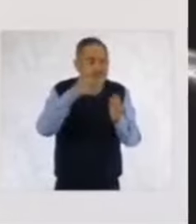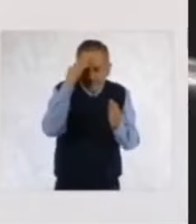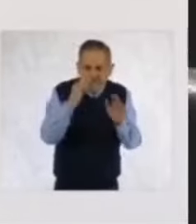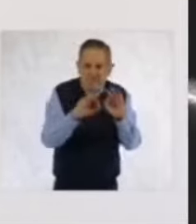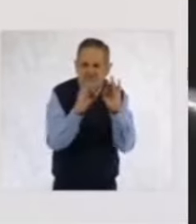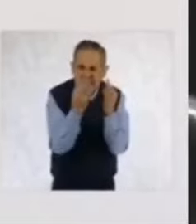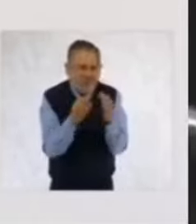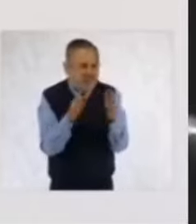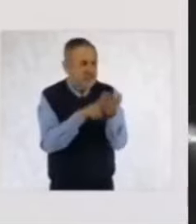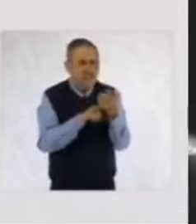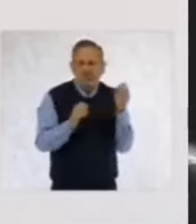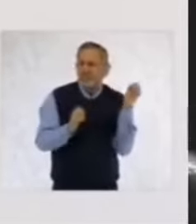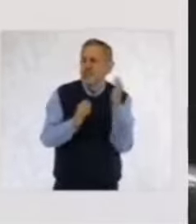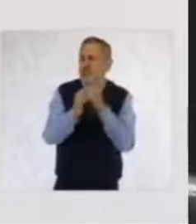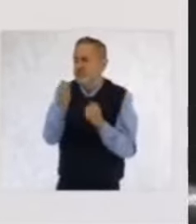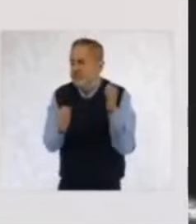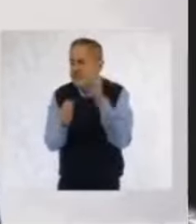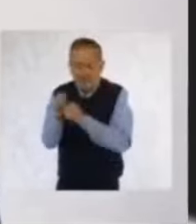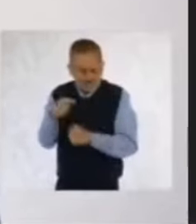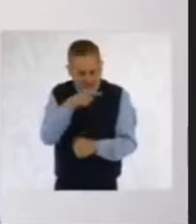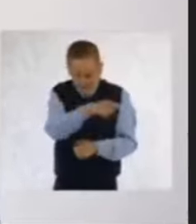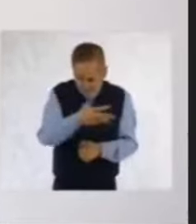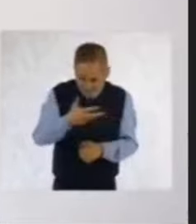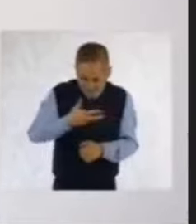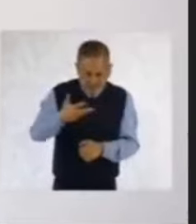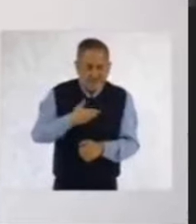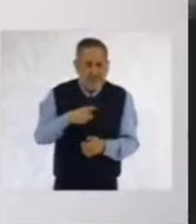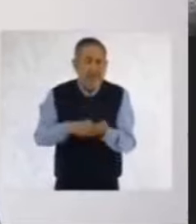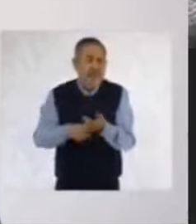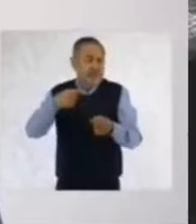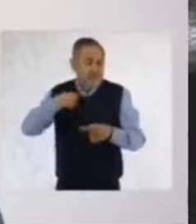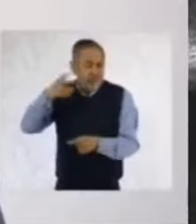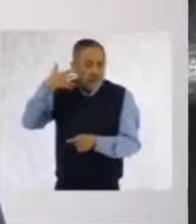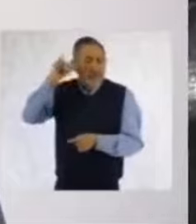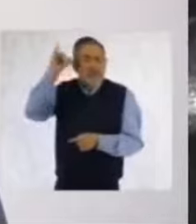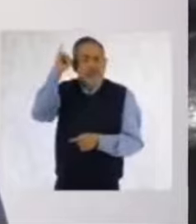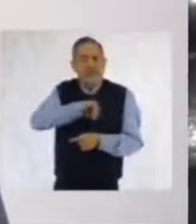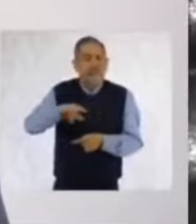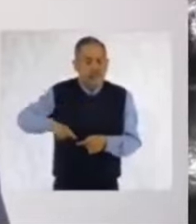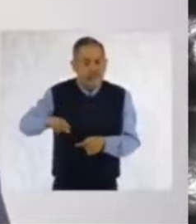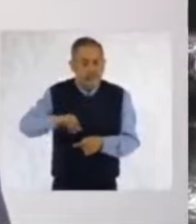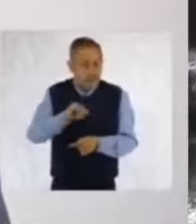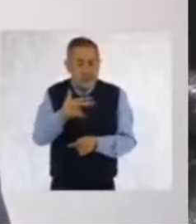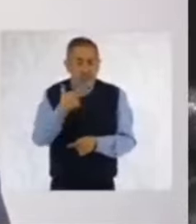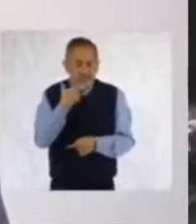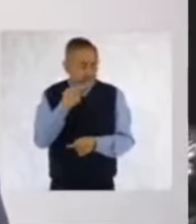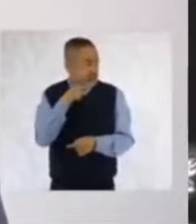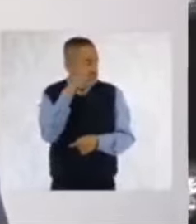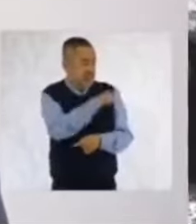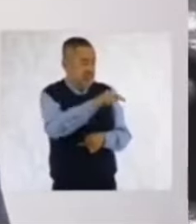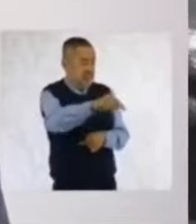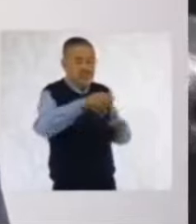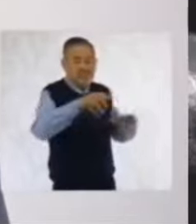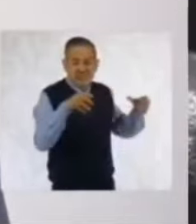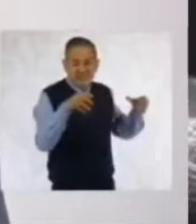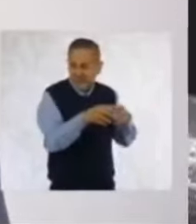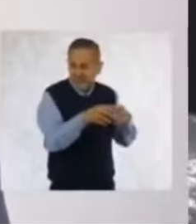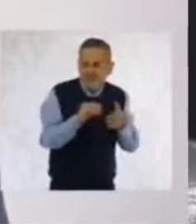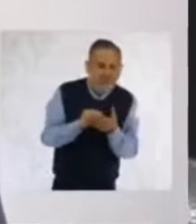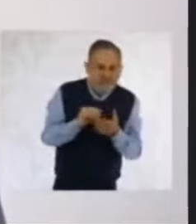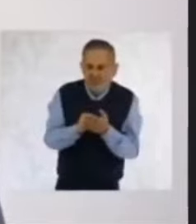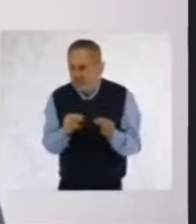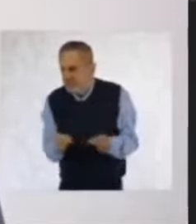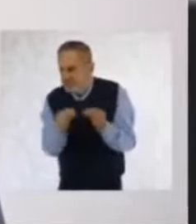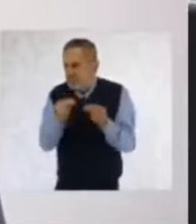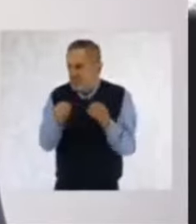personajes y Claudia shom simplemente lo único que hace es exponer nuevamente a Jorge Romero hay